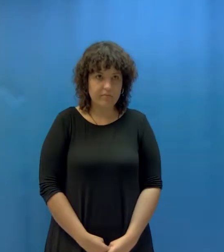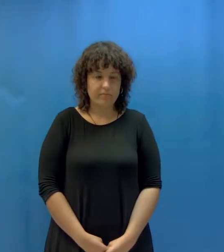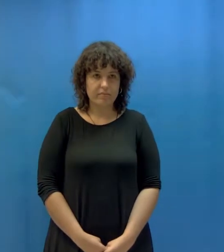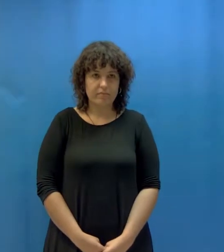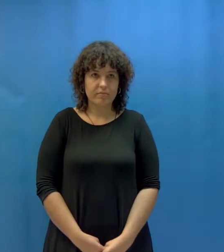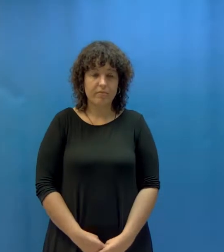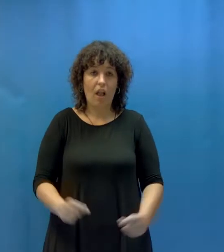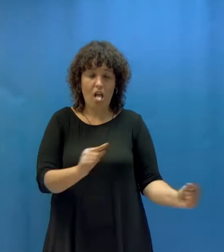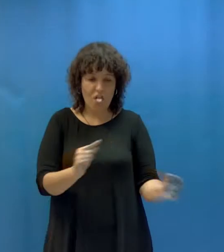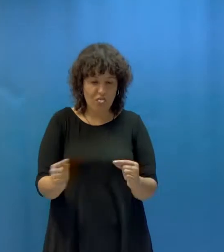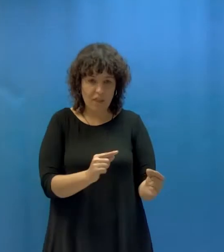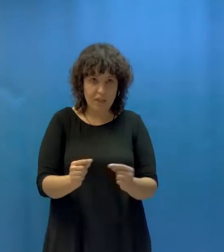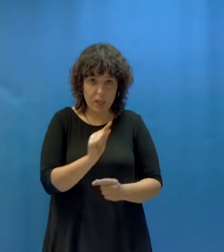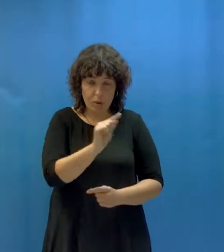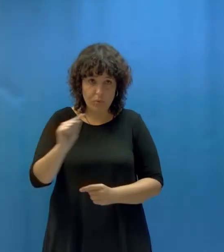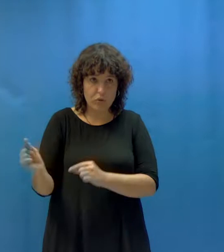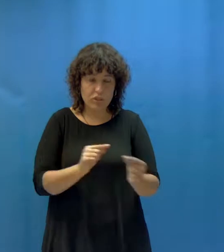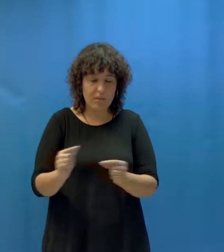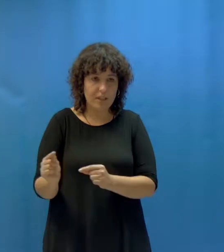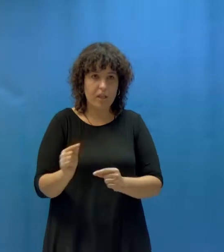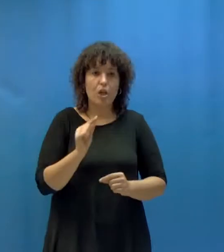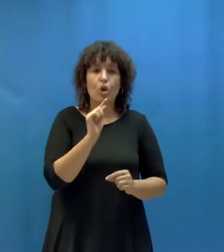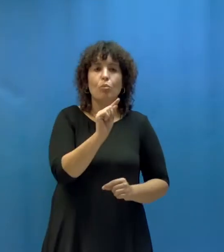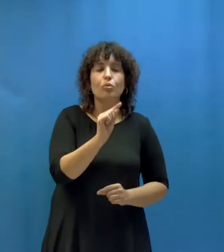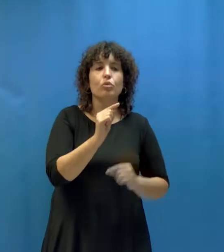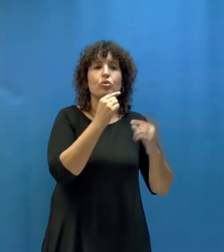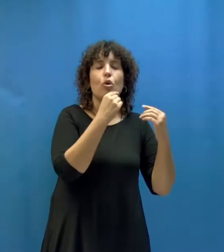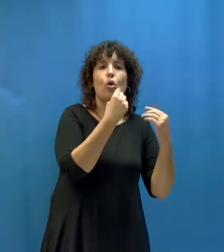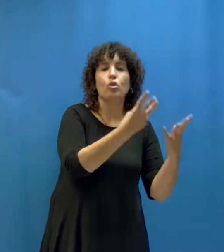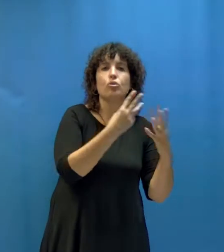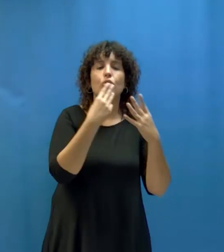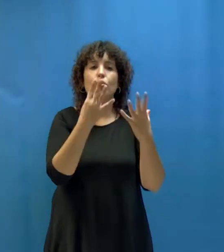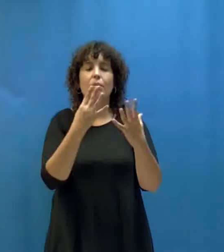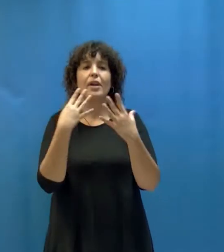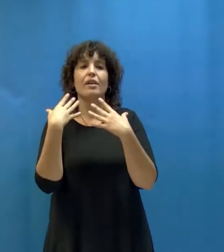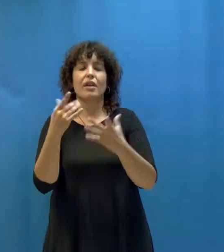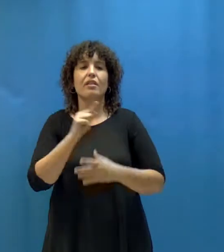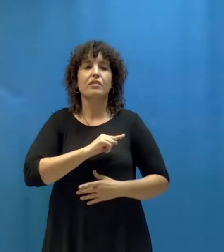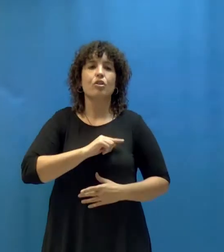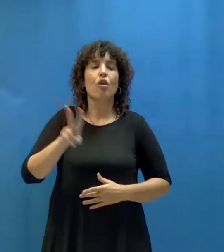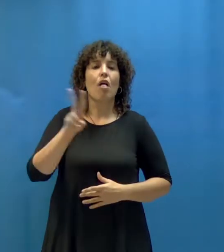Para debate de los puntos 8, 9 y 10, señor Vallejo.